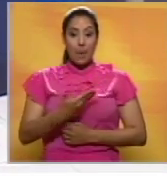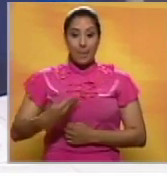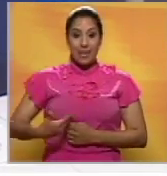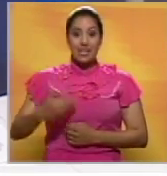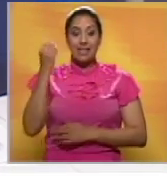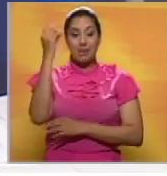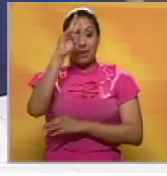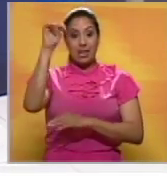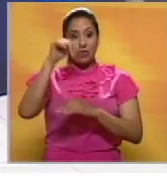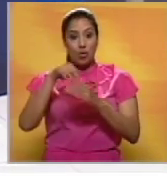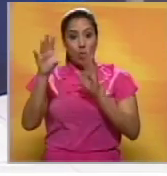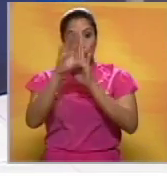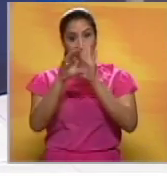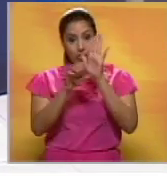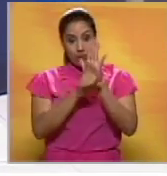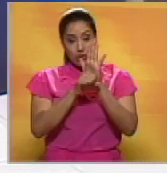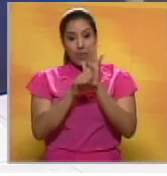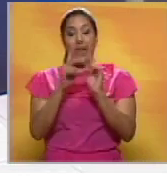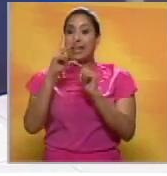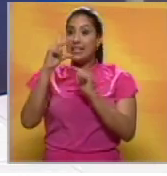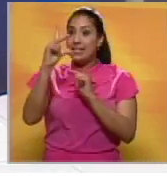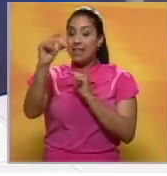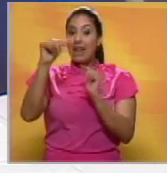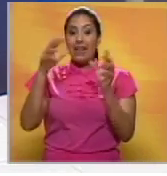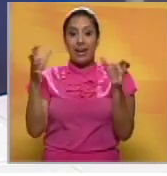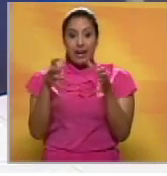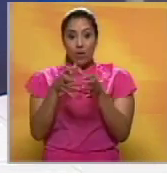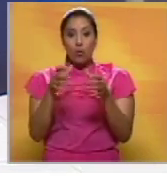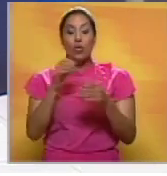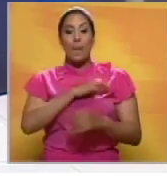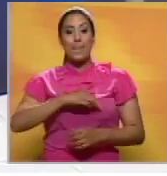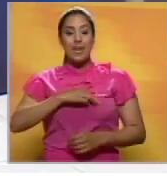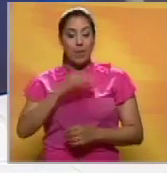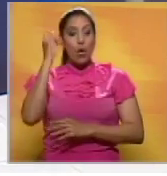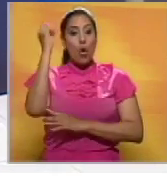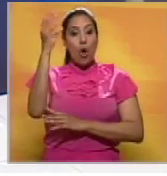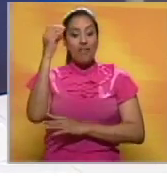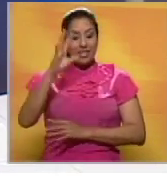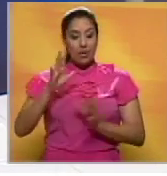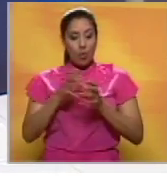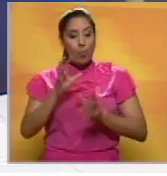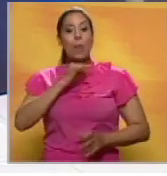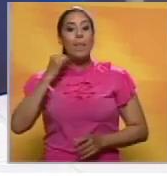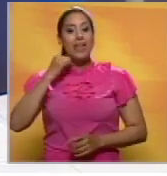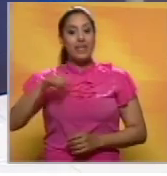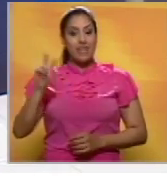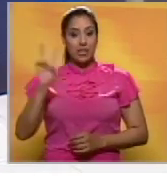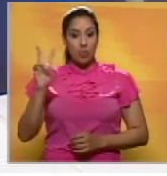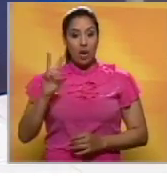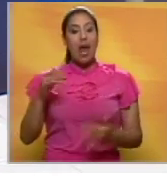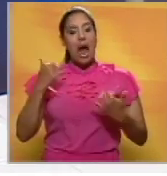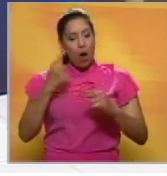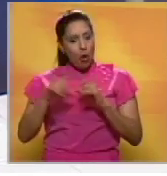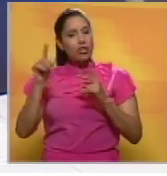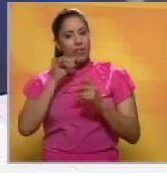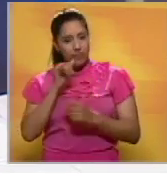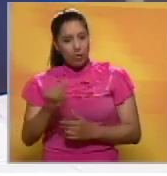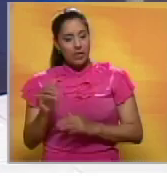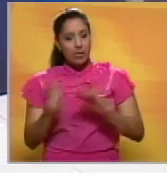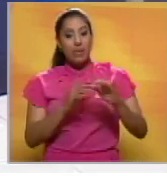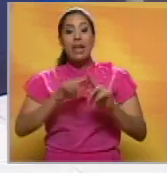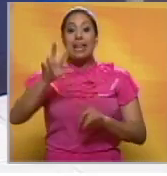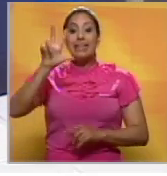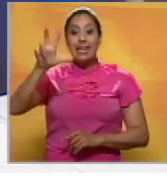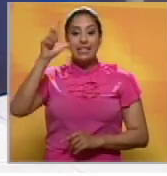Presidencial para la Asamblea Nacional Constituyente a la salida de la reunión con miembros de la Conferencia Episcopal Venezolana. Vamos con más información.